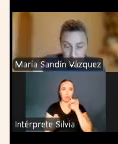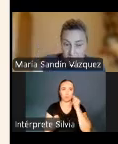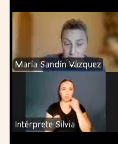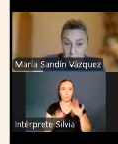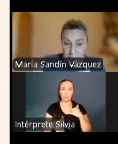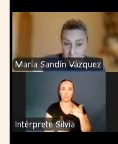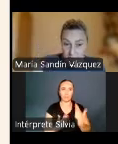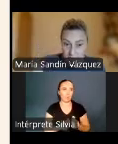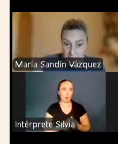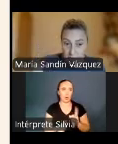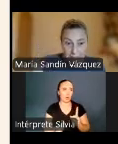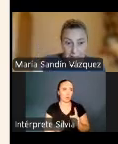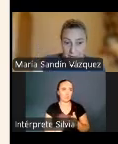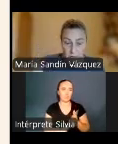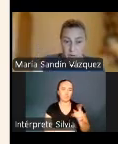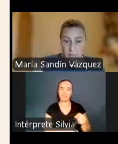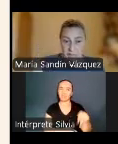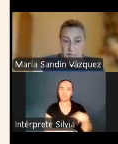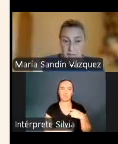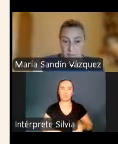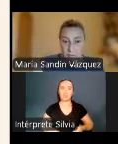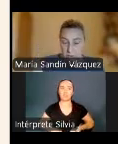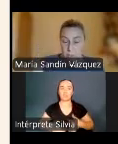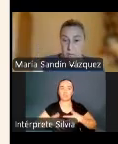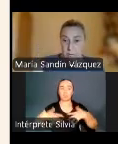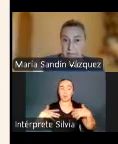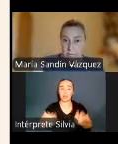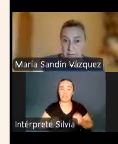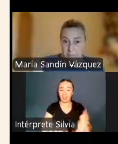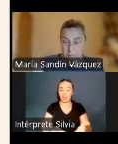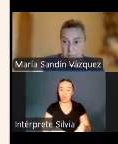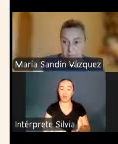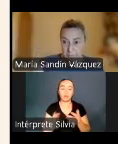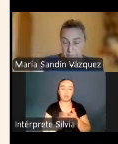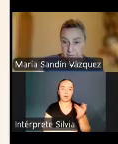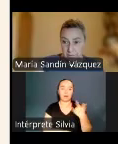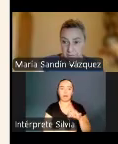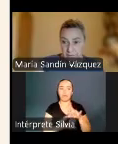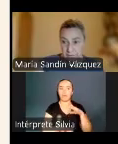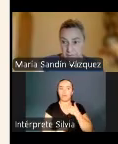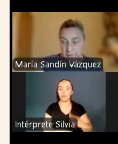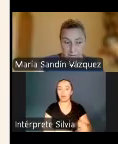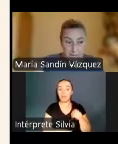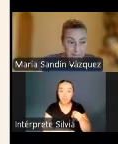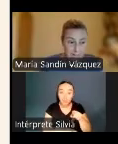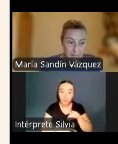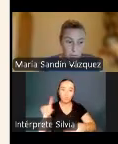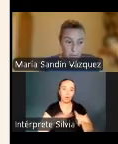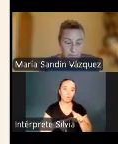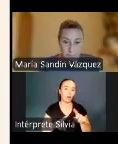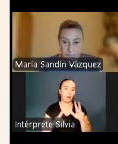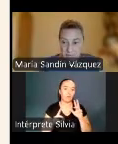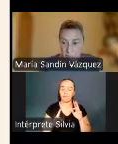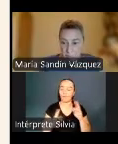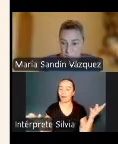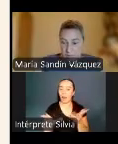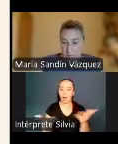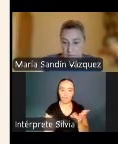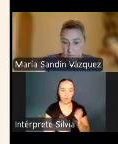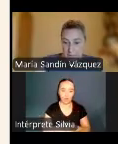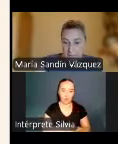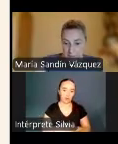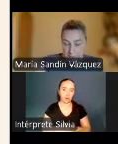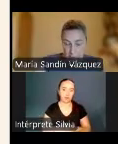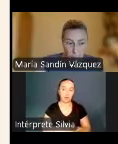pienso que tiene que ver con lo que se llama somatización, entonces yo ya me desentiendo y eso es un problema gravísimo. Es decir, estas mujeres están pasando